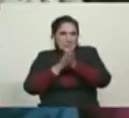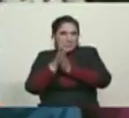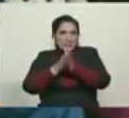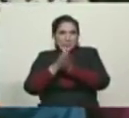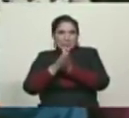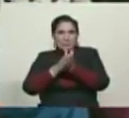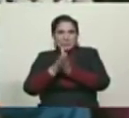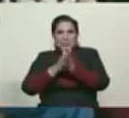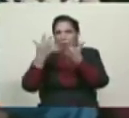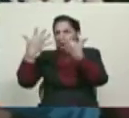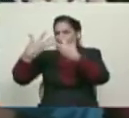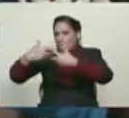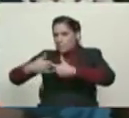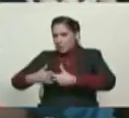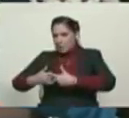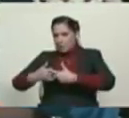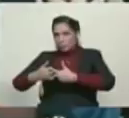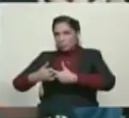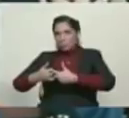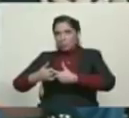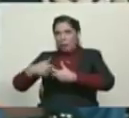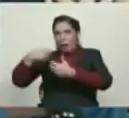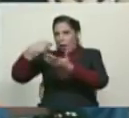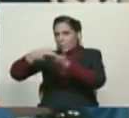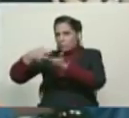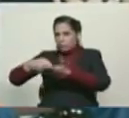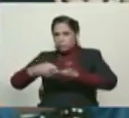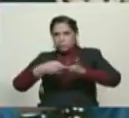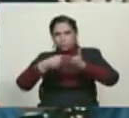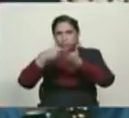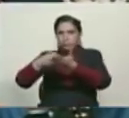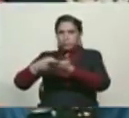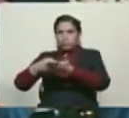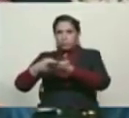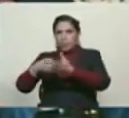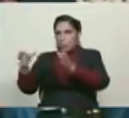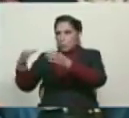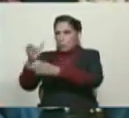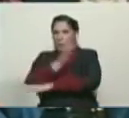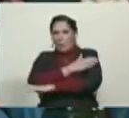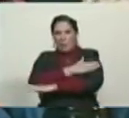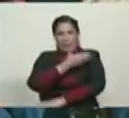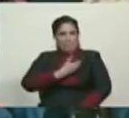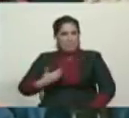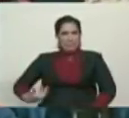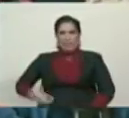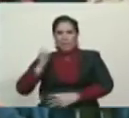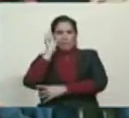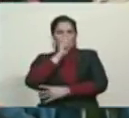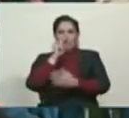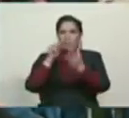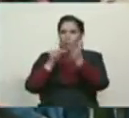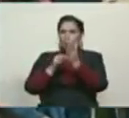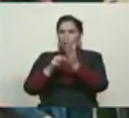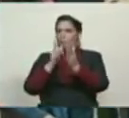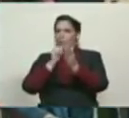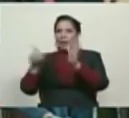la administración de la deuda a la derecha, al presidente de la Asamblea Nacional en